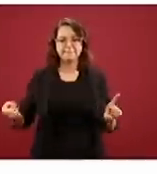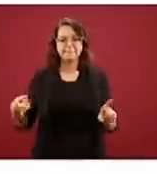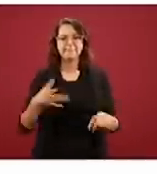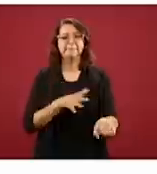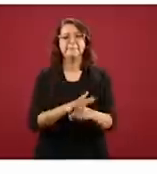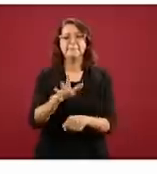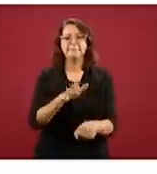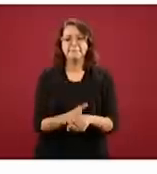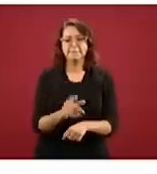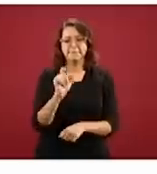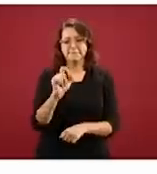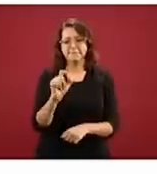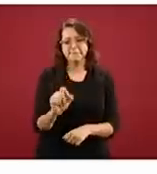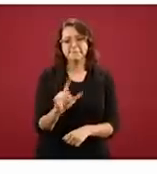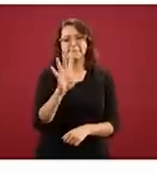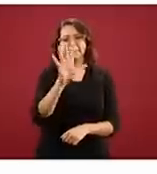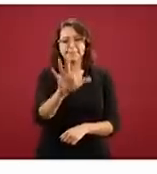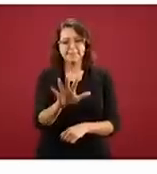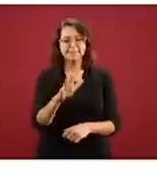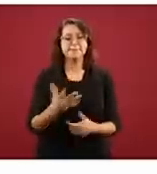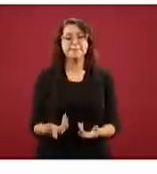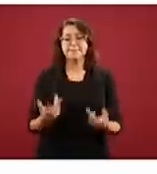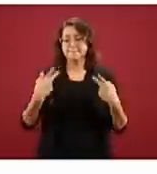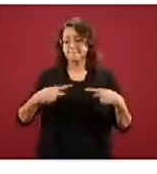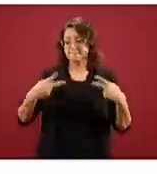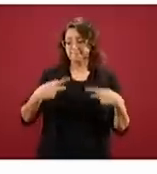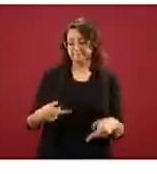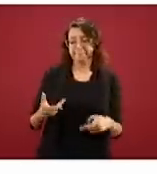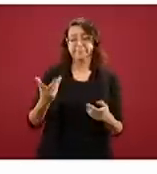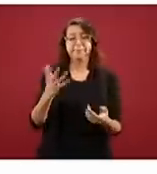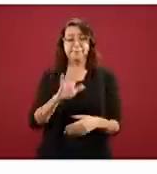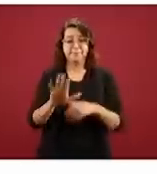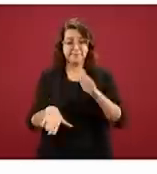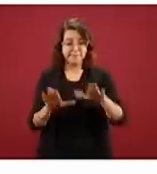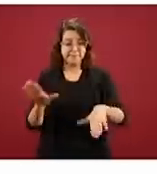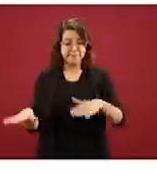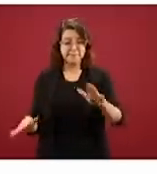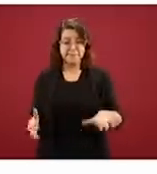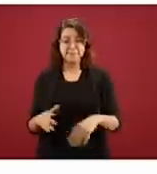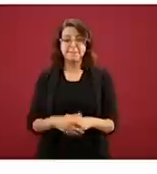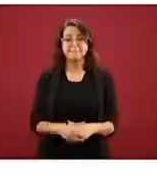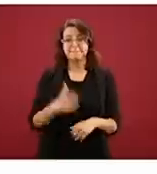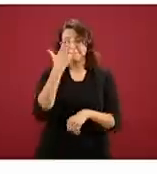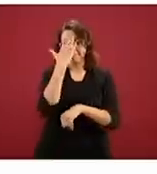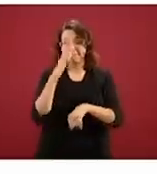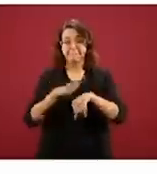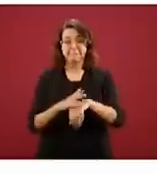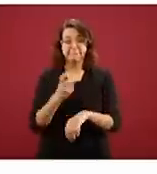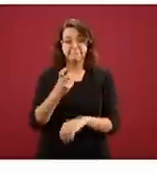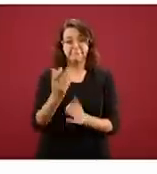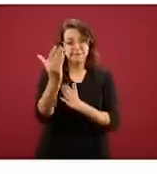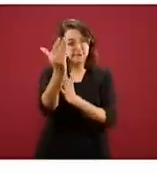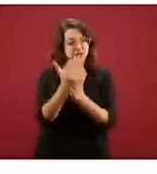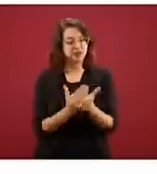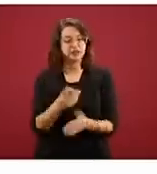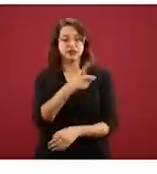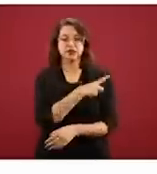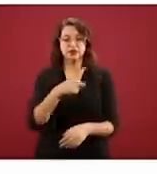nacional 25 por cada 100,000 habitantes. Este es el número que nos tenemos que proponer